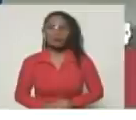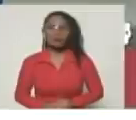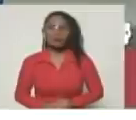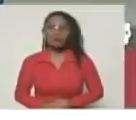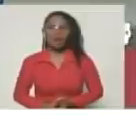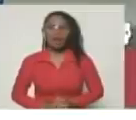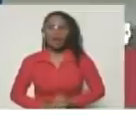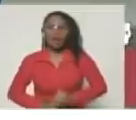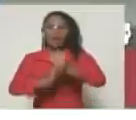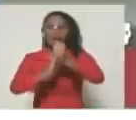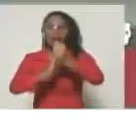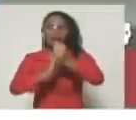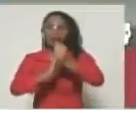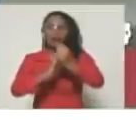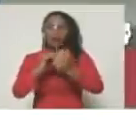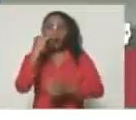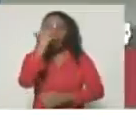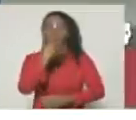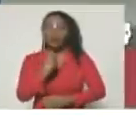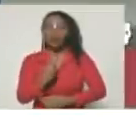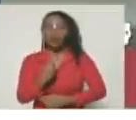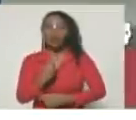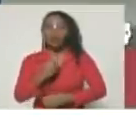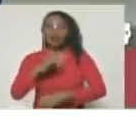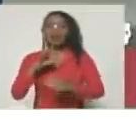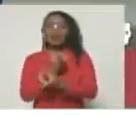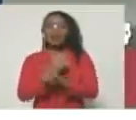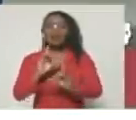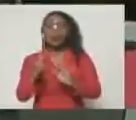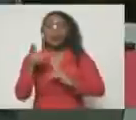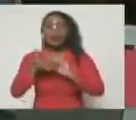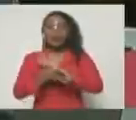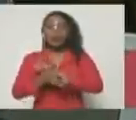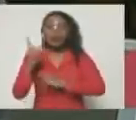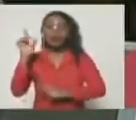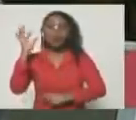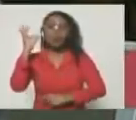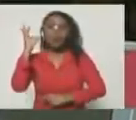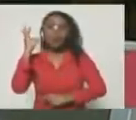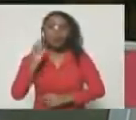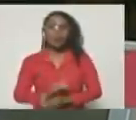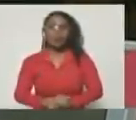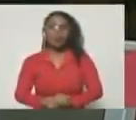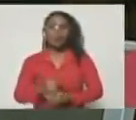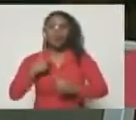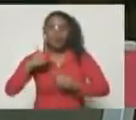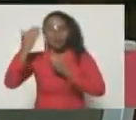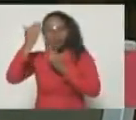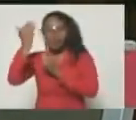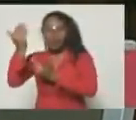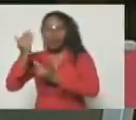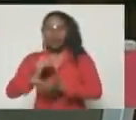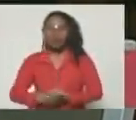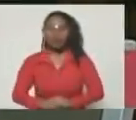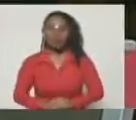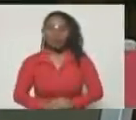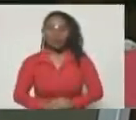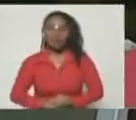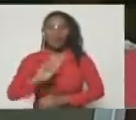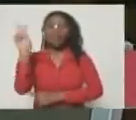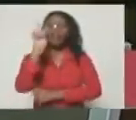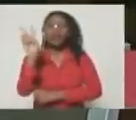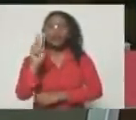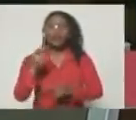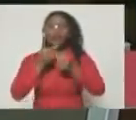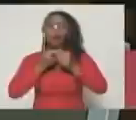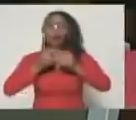líder juvenil de Acción Democrática, Angelique Tamayo. Cuando la saludé, la Venezuela plural,